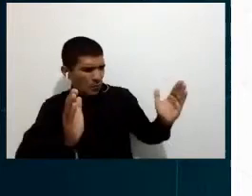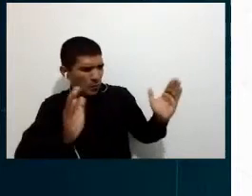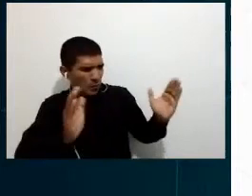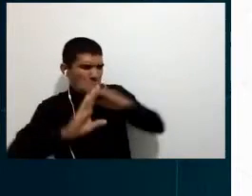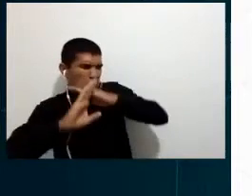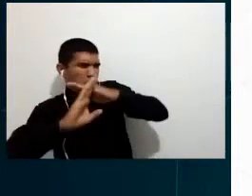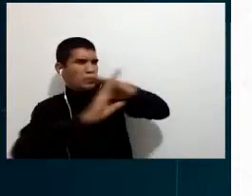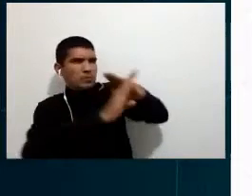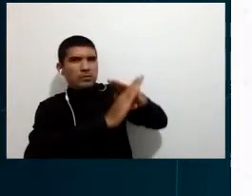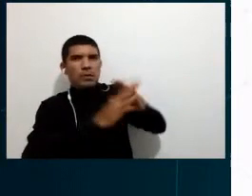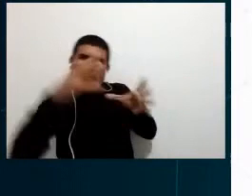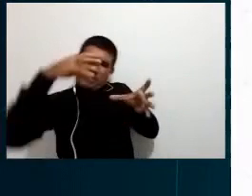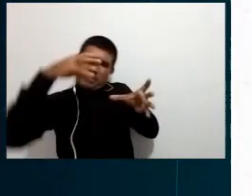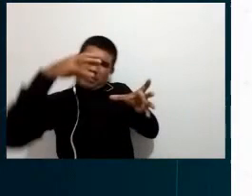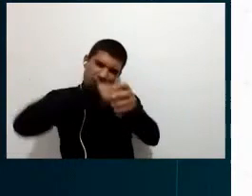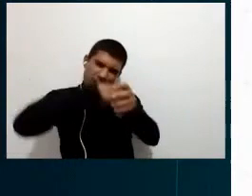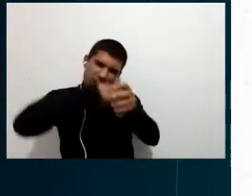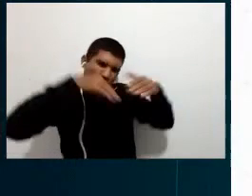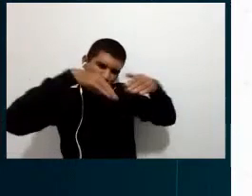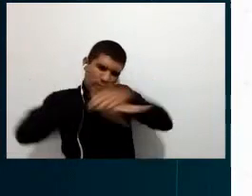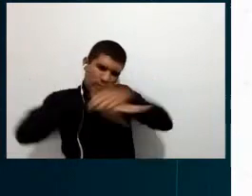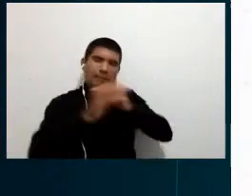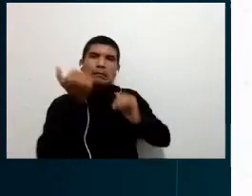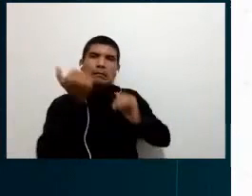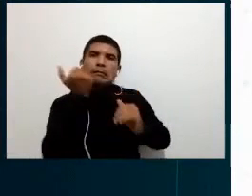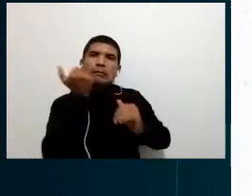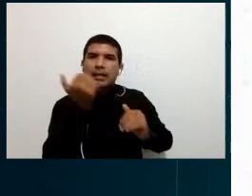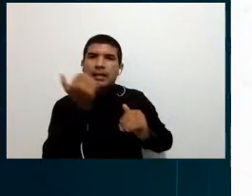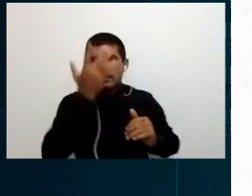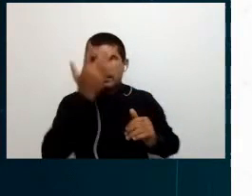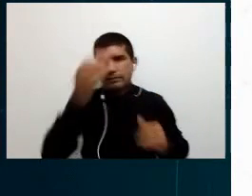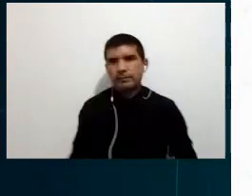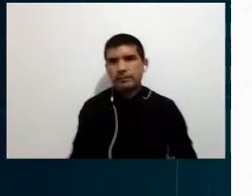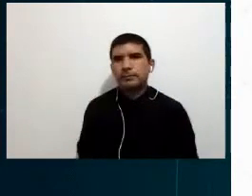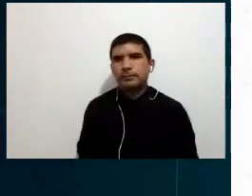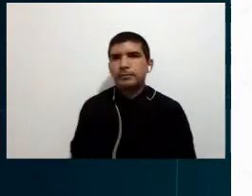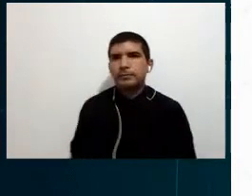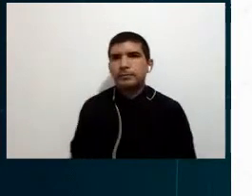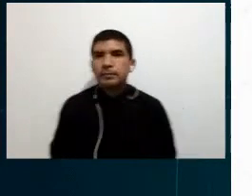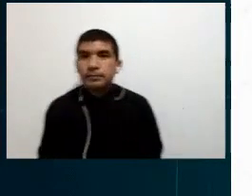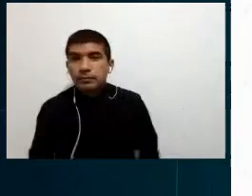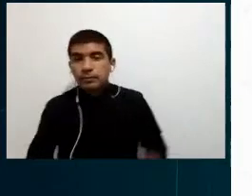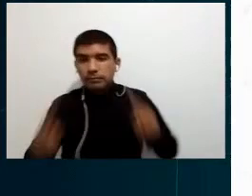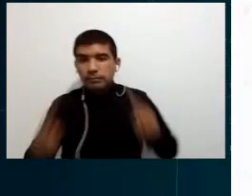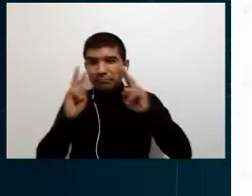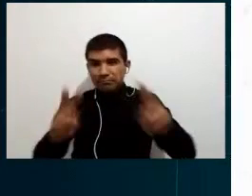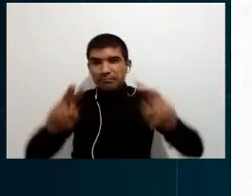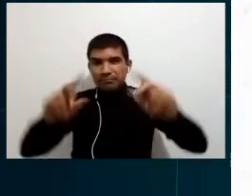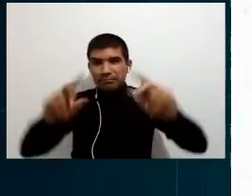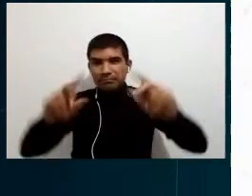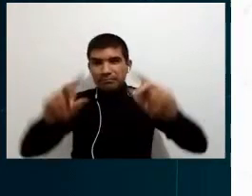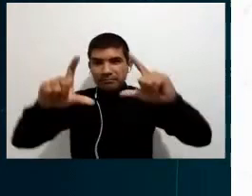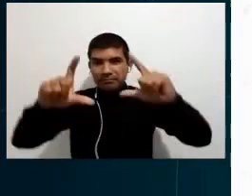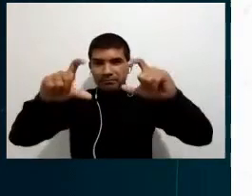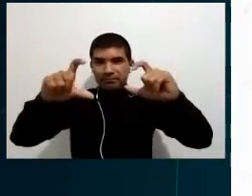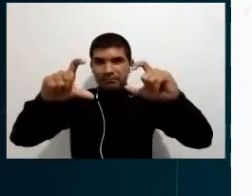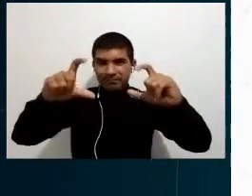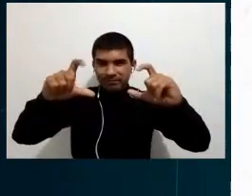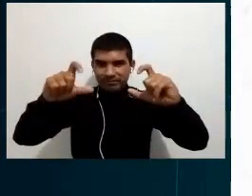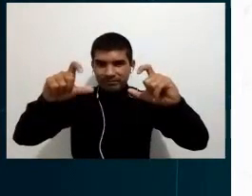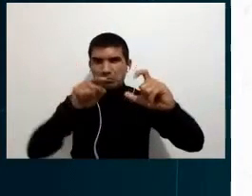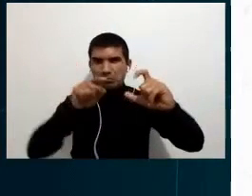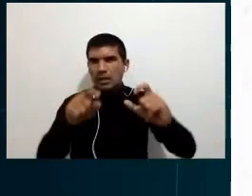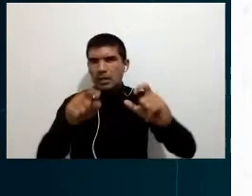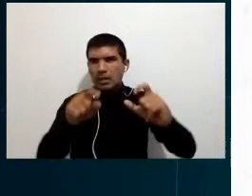menor disponibilidad de áreas, menor disponibilidad en las áreas. Se siguen utilizando y cada vez con